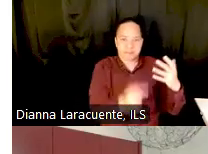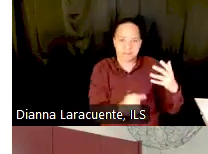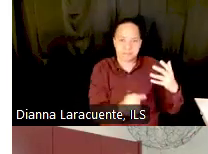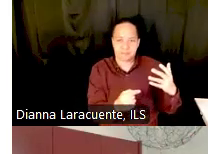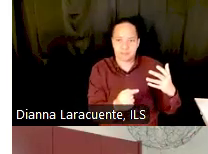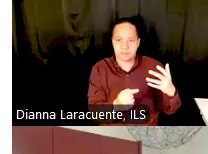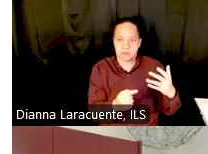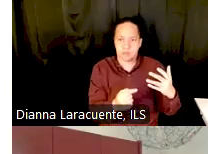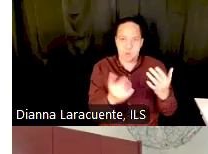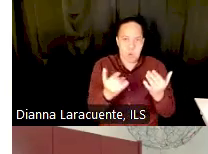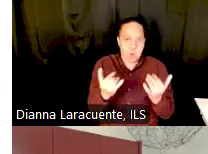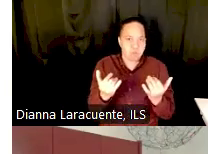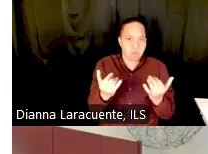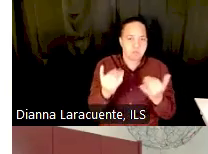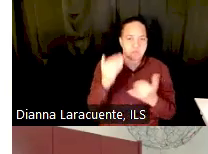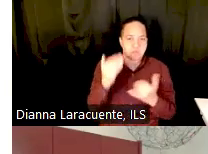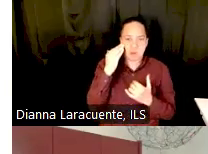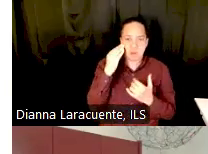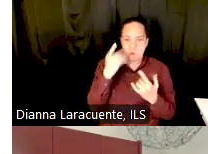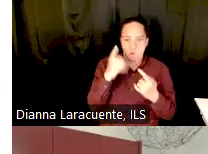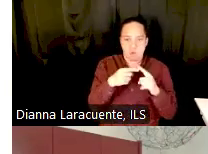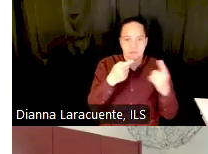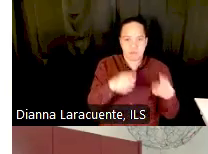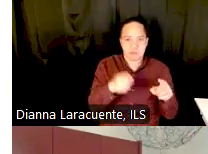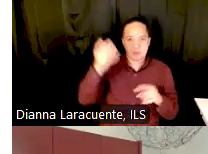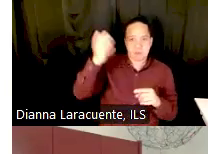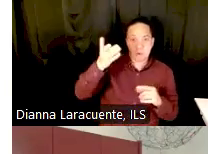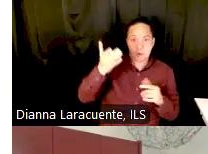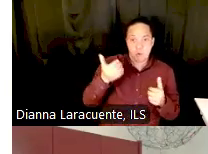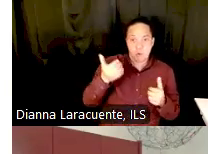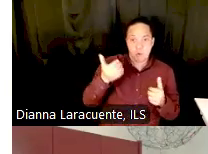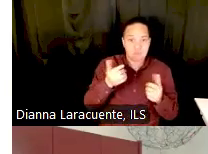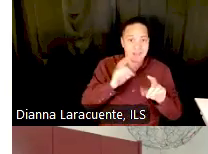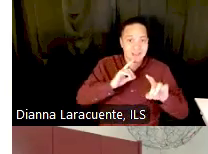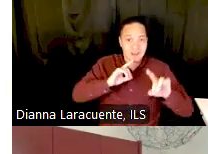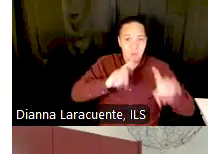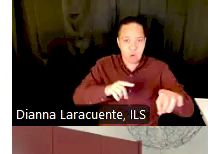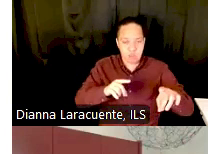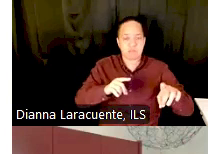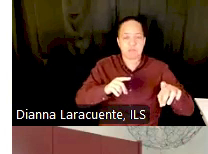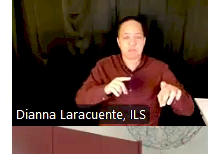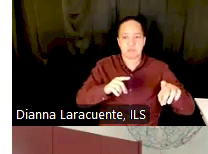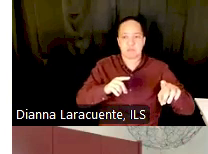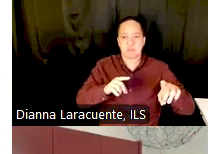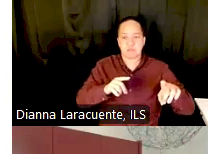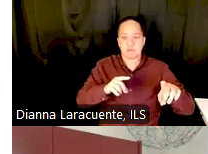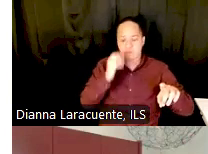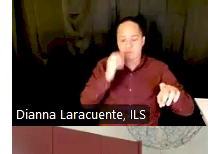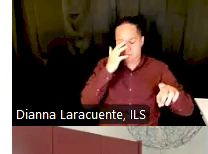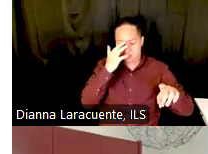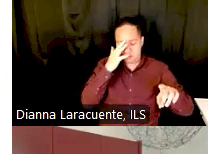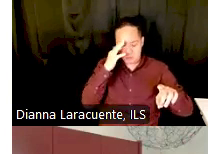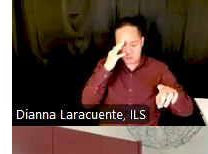por hoy sabemos que cuando se dan estas conferencias de cuál debe ser la respuesta que debemos tener ante esta situación